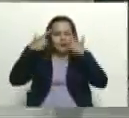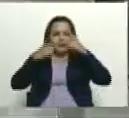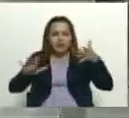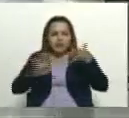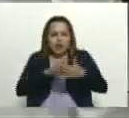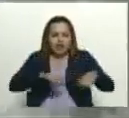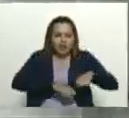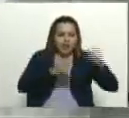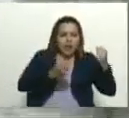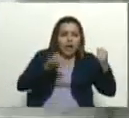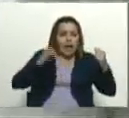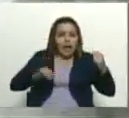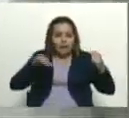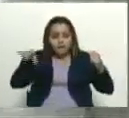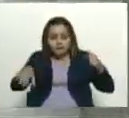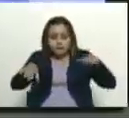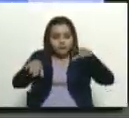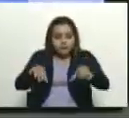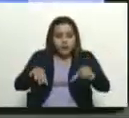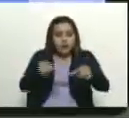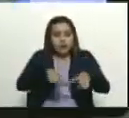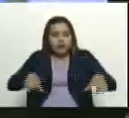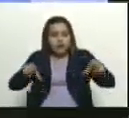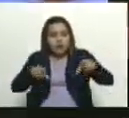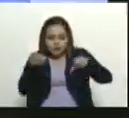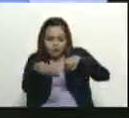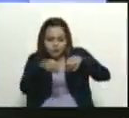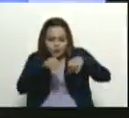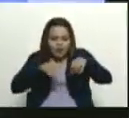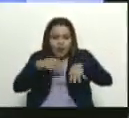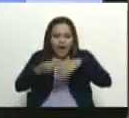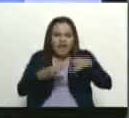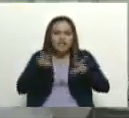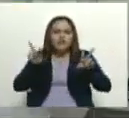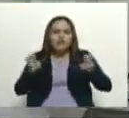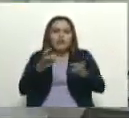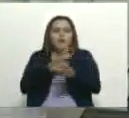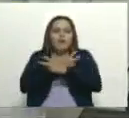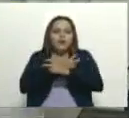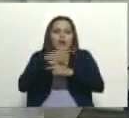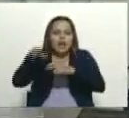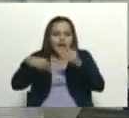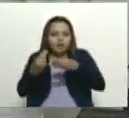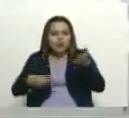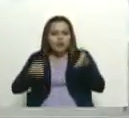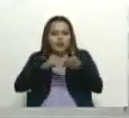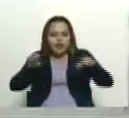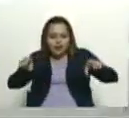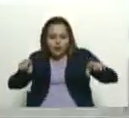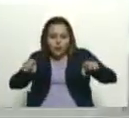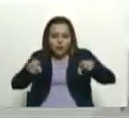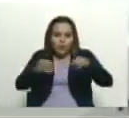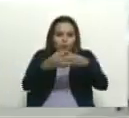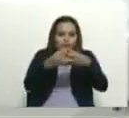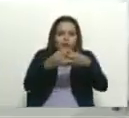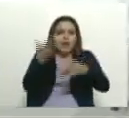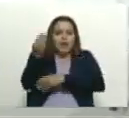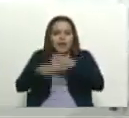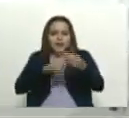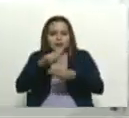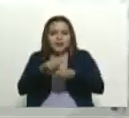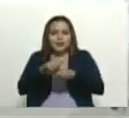ponerlas ahí, en ese espacio, ellas hacen hueso y el hueso se vuelve a pegar y ahora queda